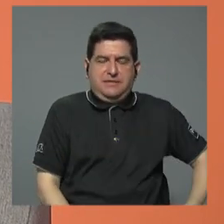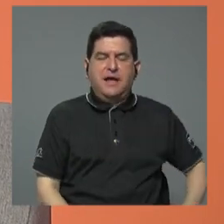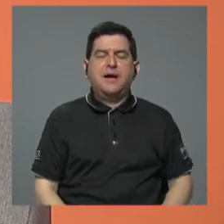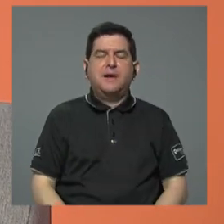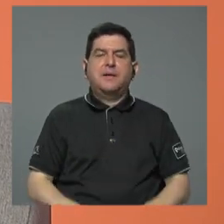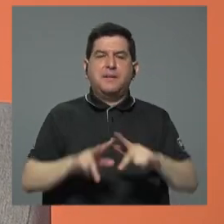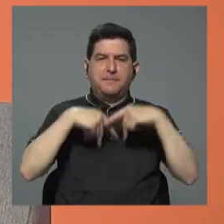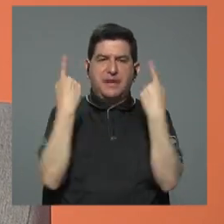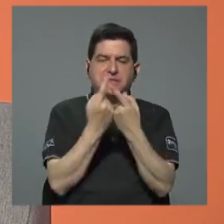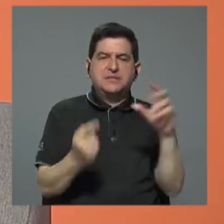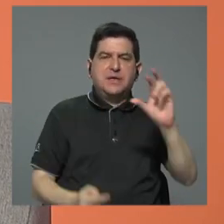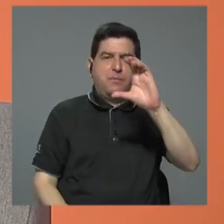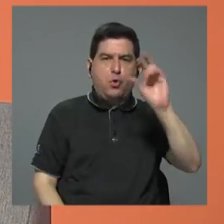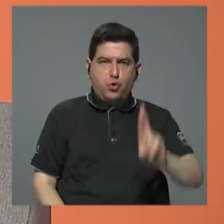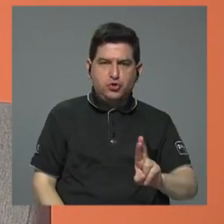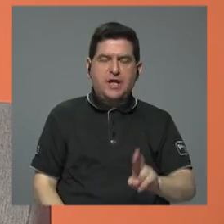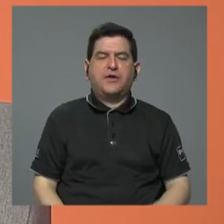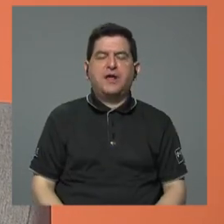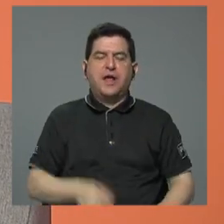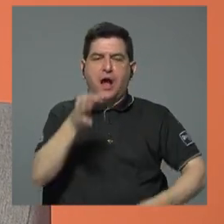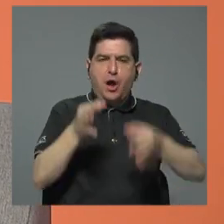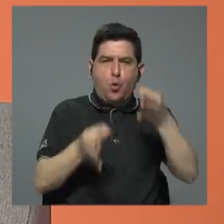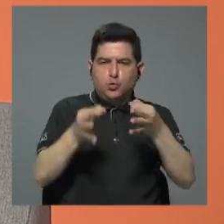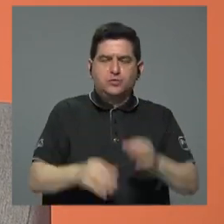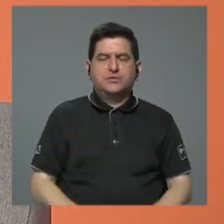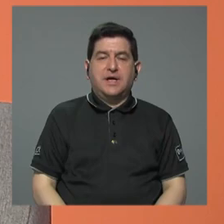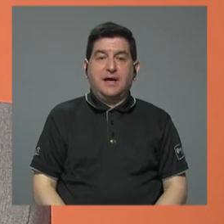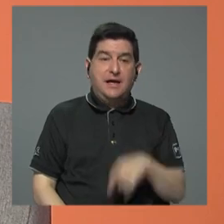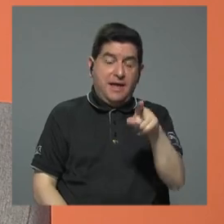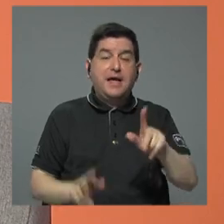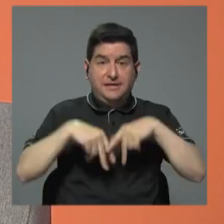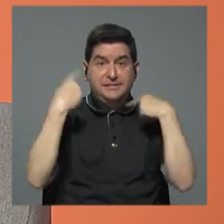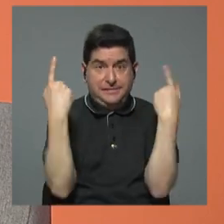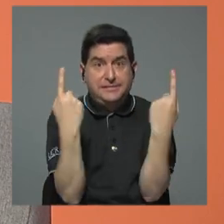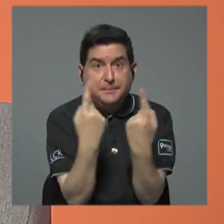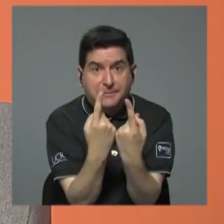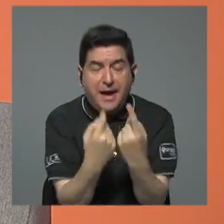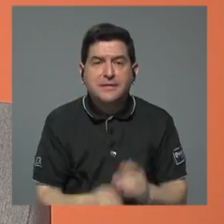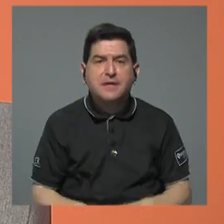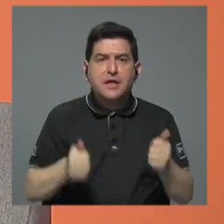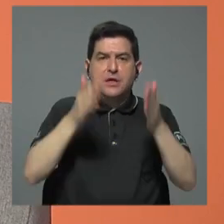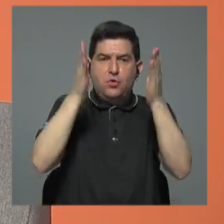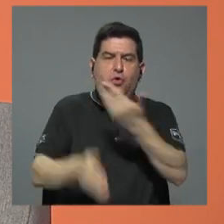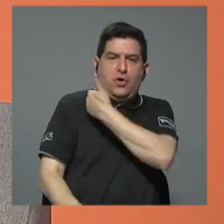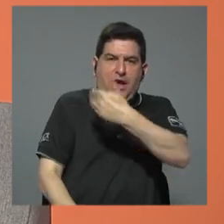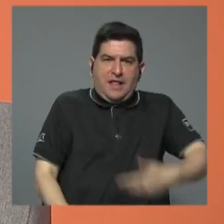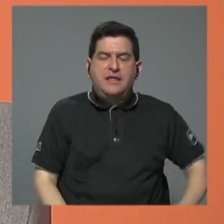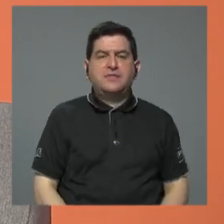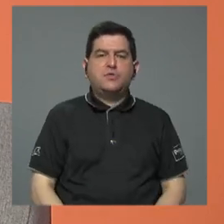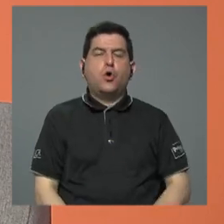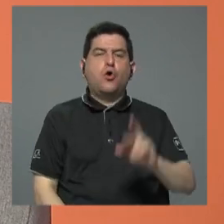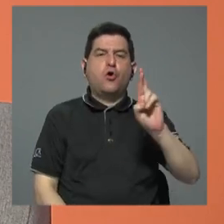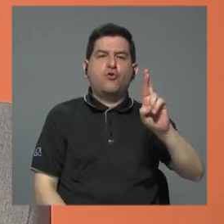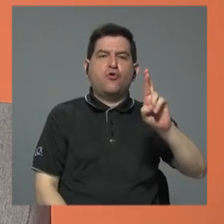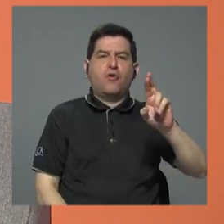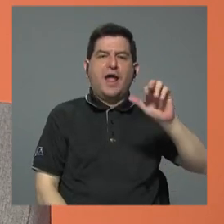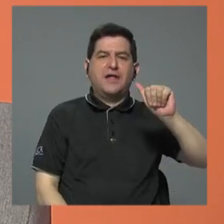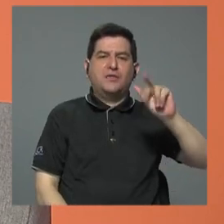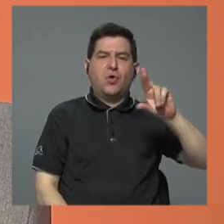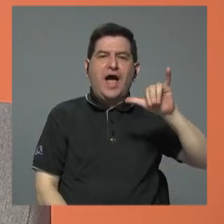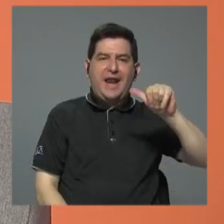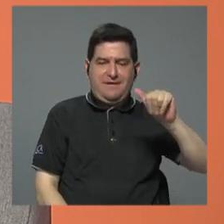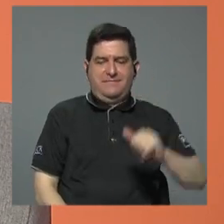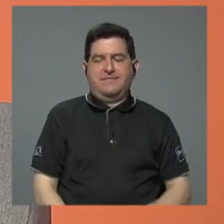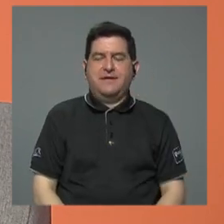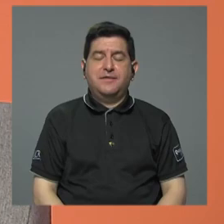el partido Costa Rica Justa, que lo que sabemos en parte de este partido es que su candidato a presidente es don Rolando Araya Monge.